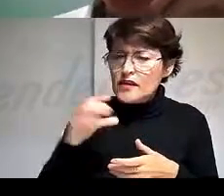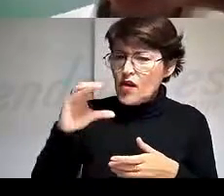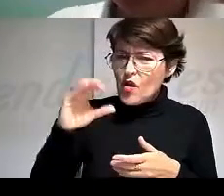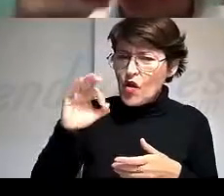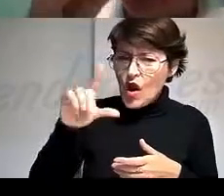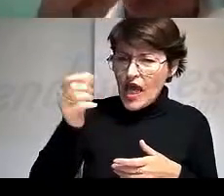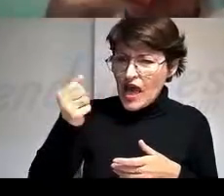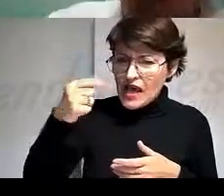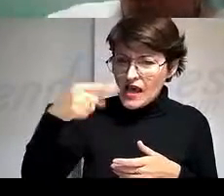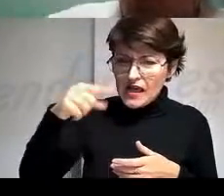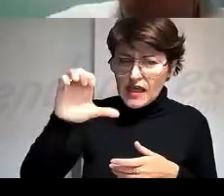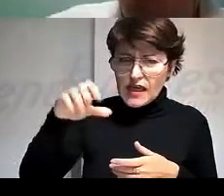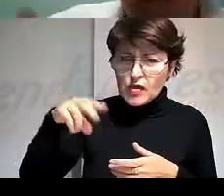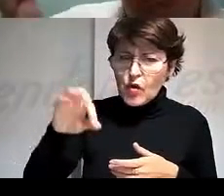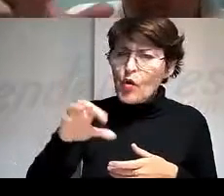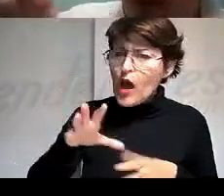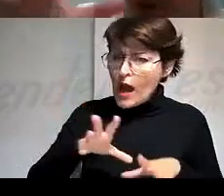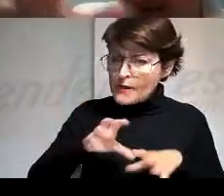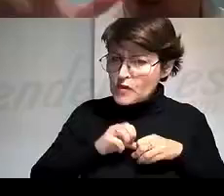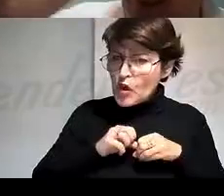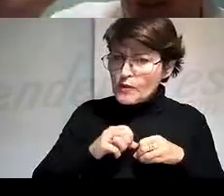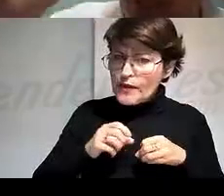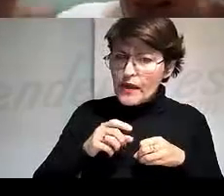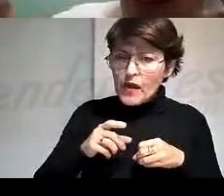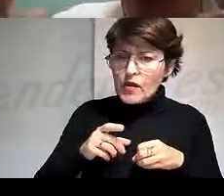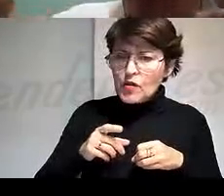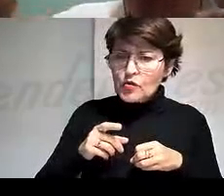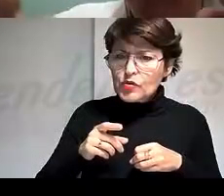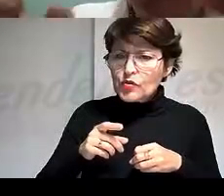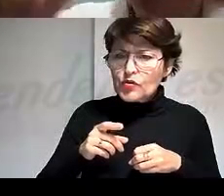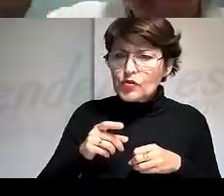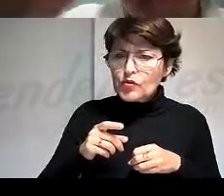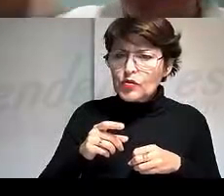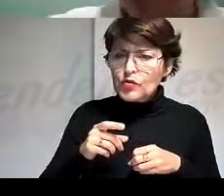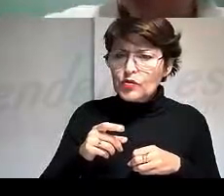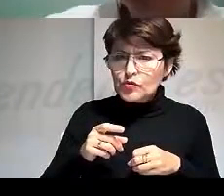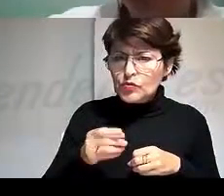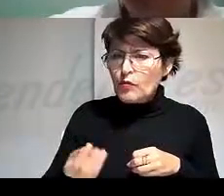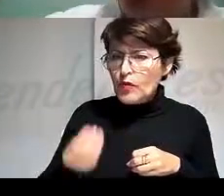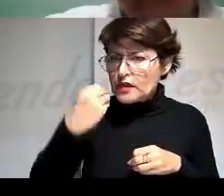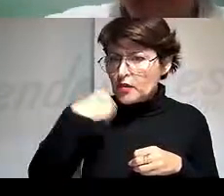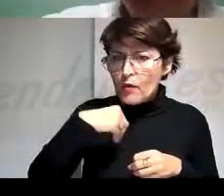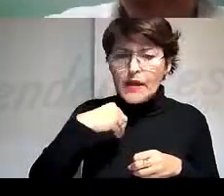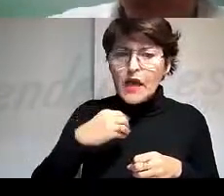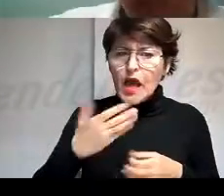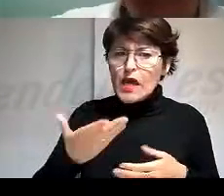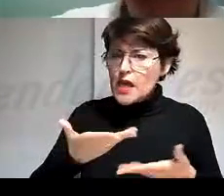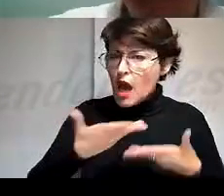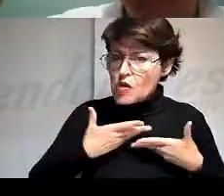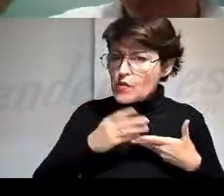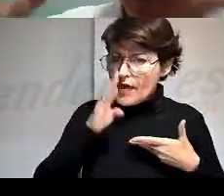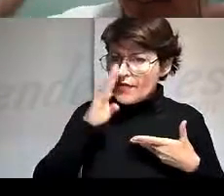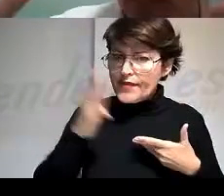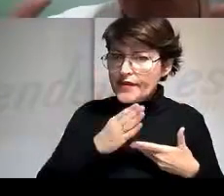ingerimos se absorbe como tal, colágeno entero, es decir, pared entera y va al músculo o va a la piel tal